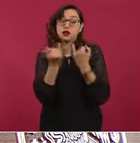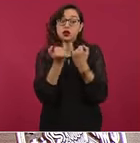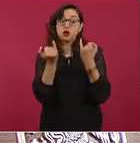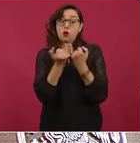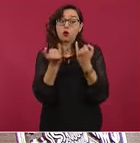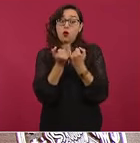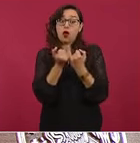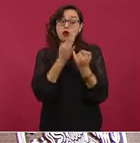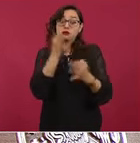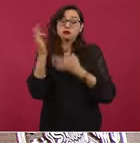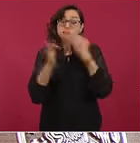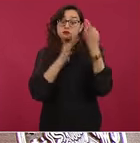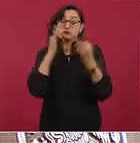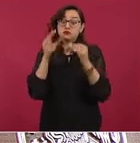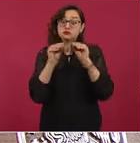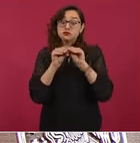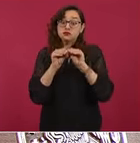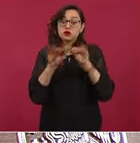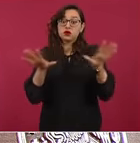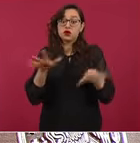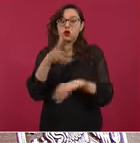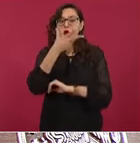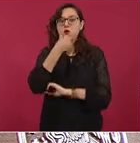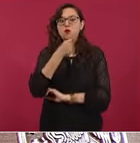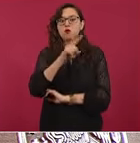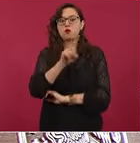de un señor Zuckerman,